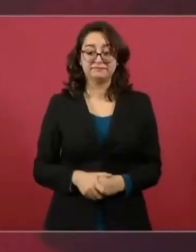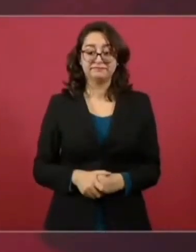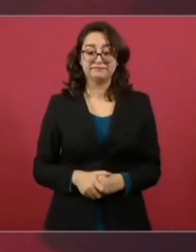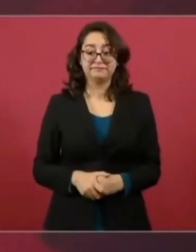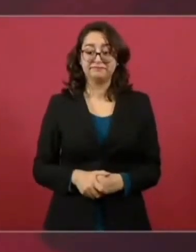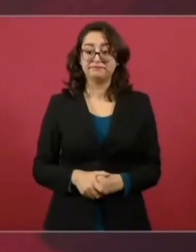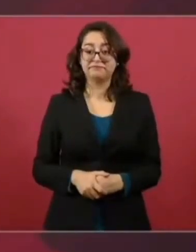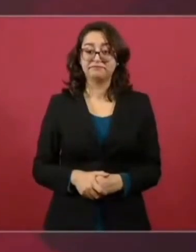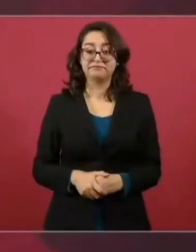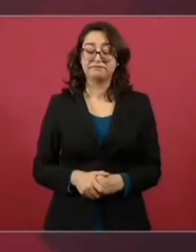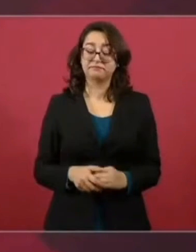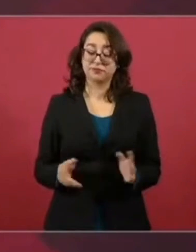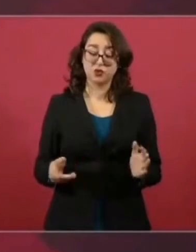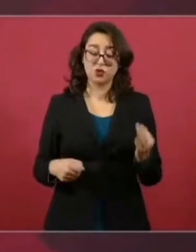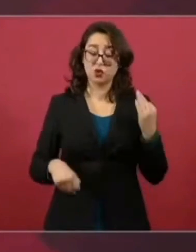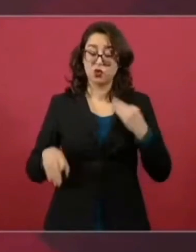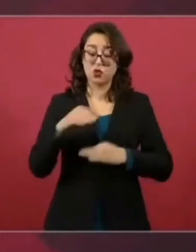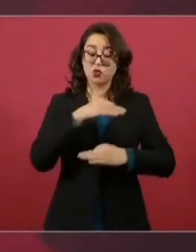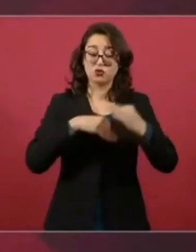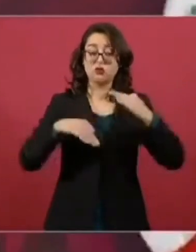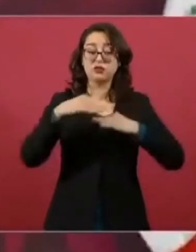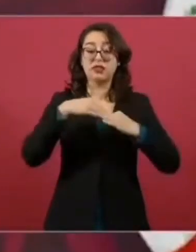Pero a todos la reflexión,